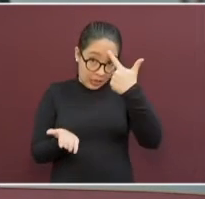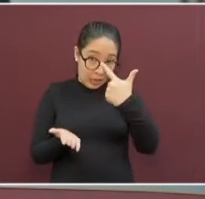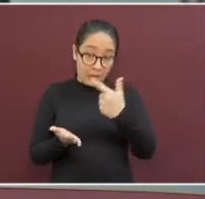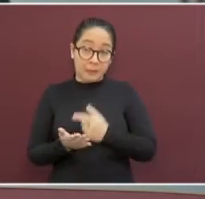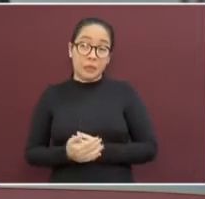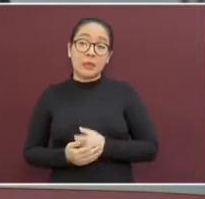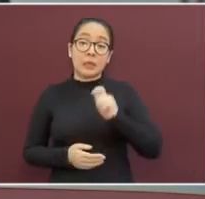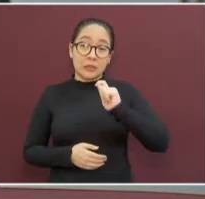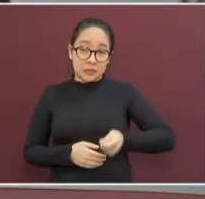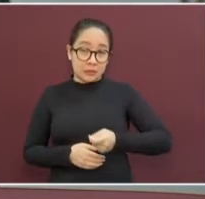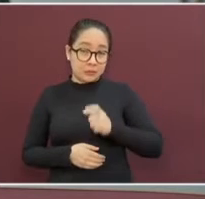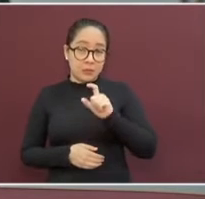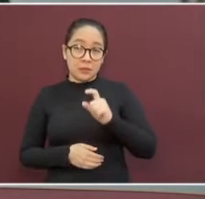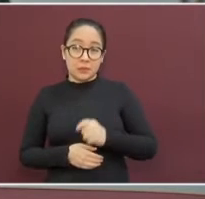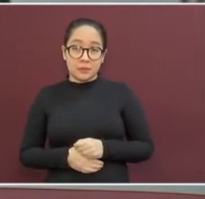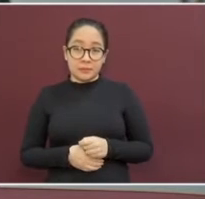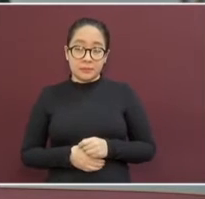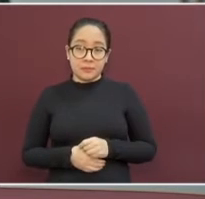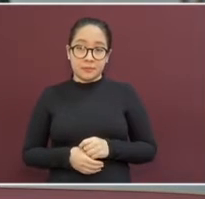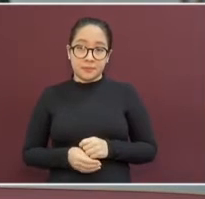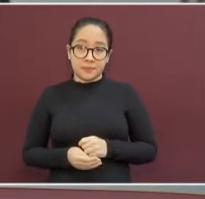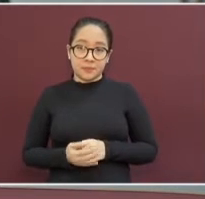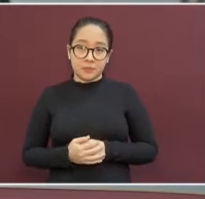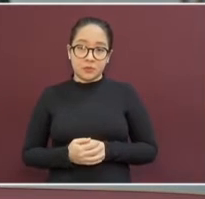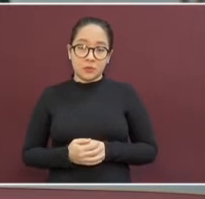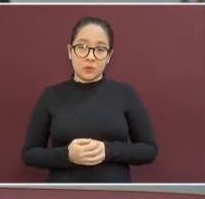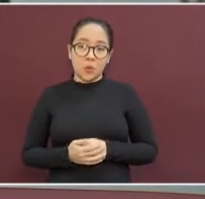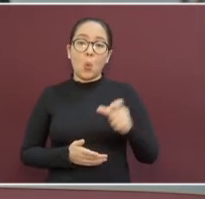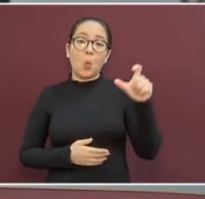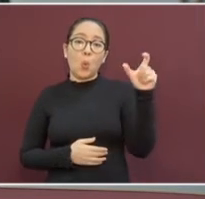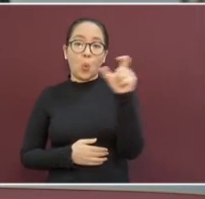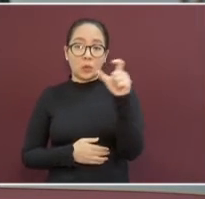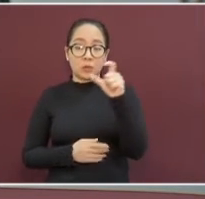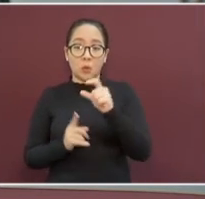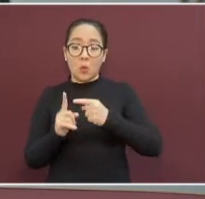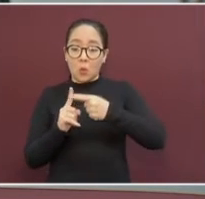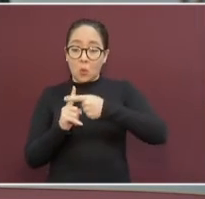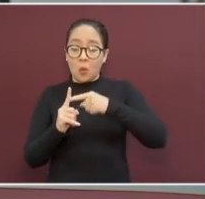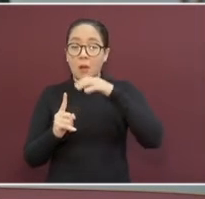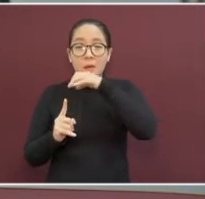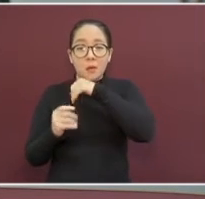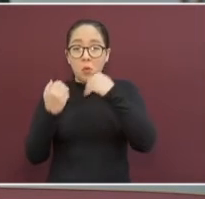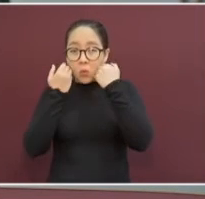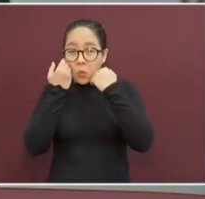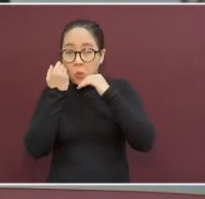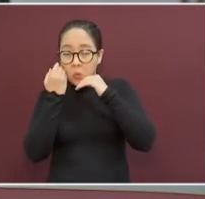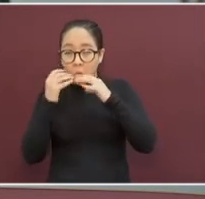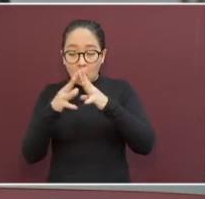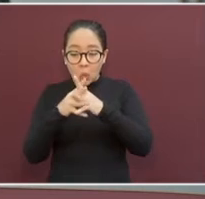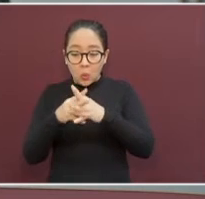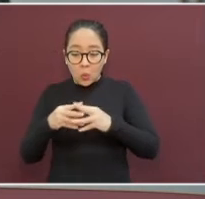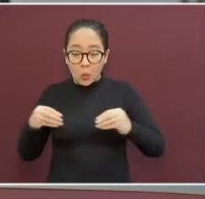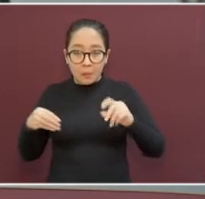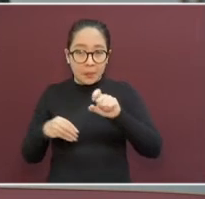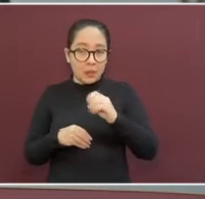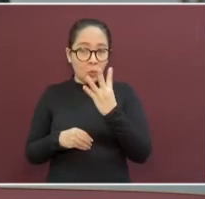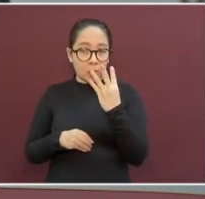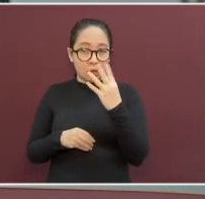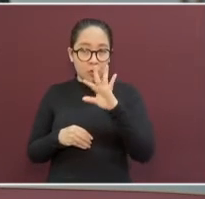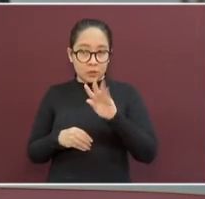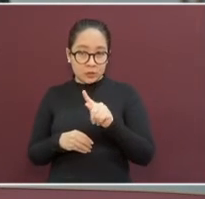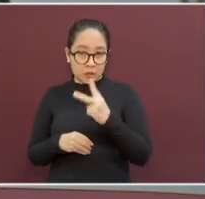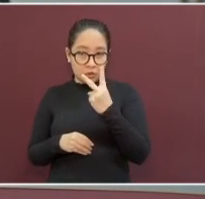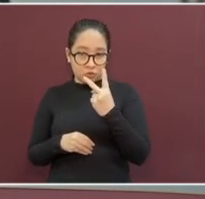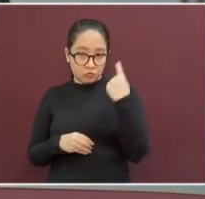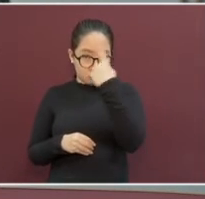24 y 48 horas después de que haya desaparecido la fiebre la atención médica inmediata debe